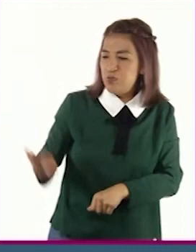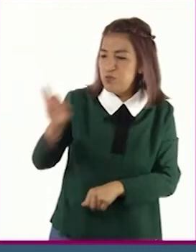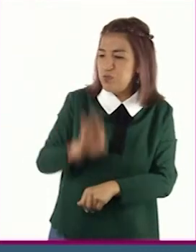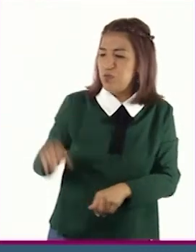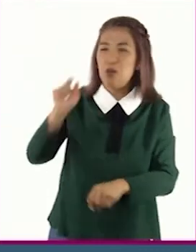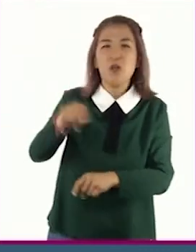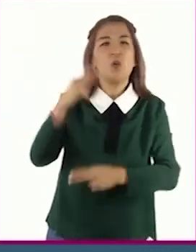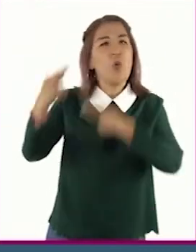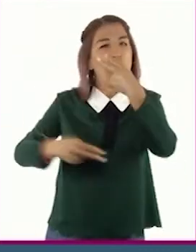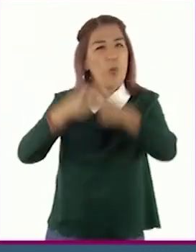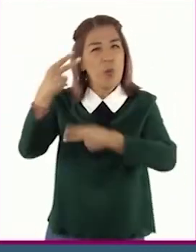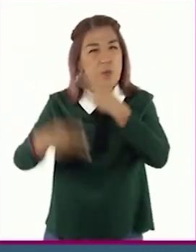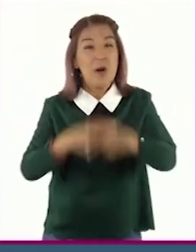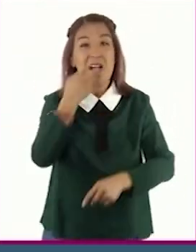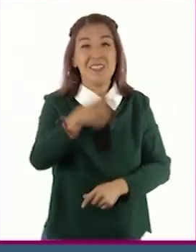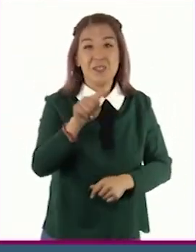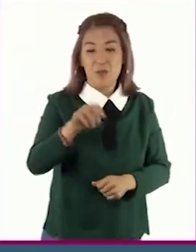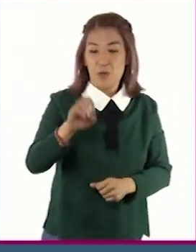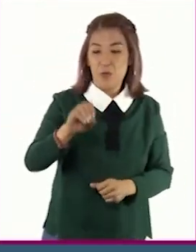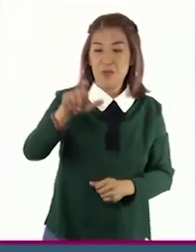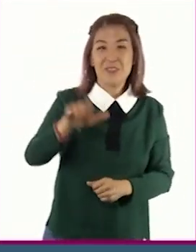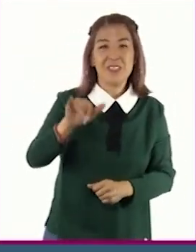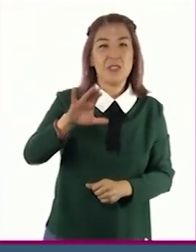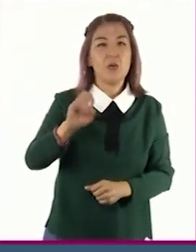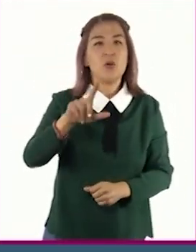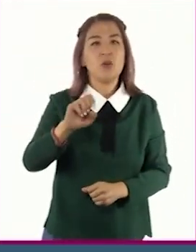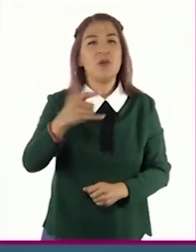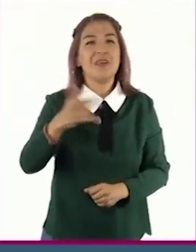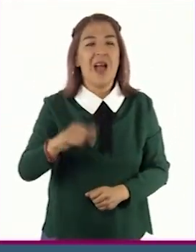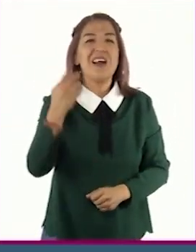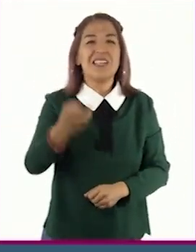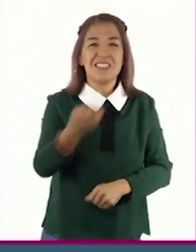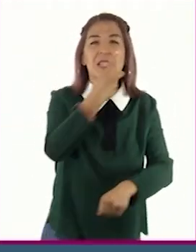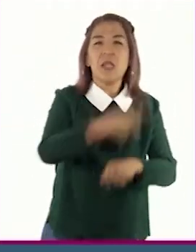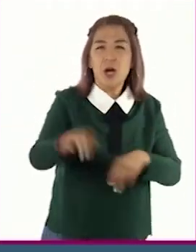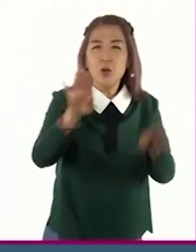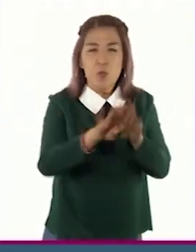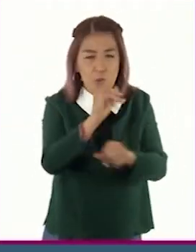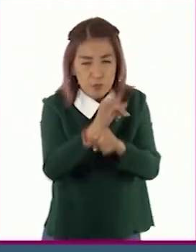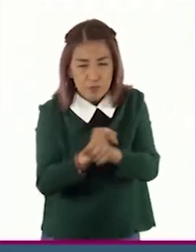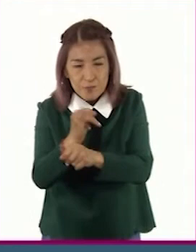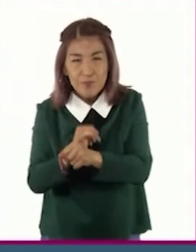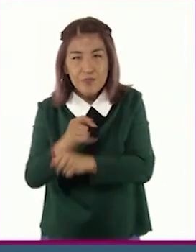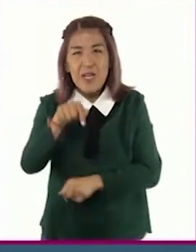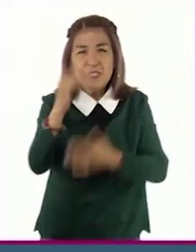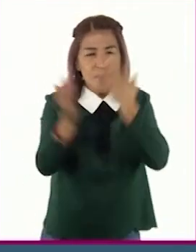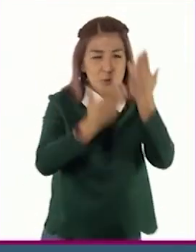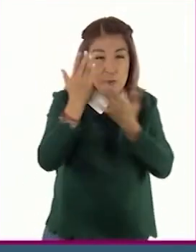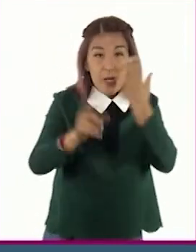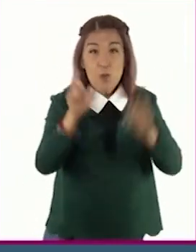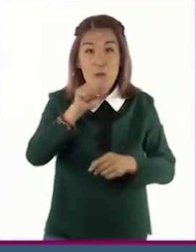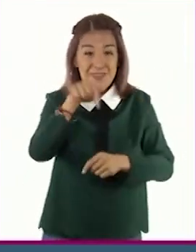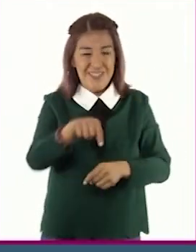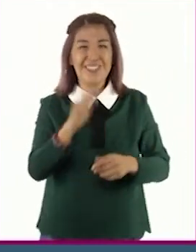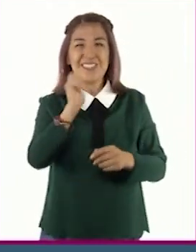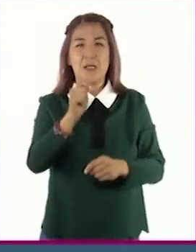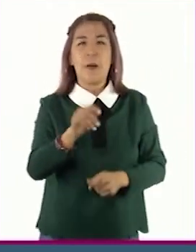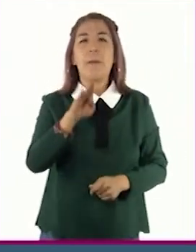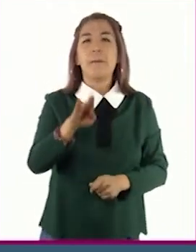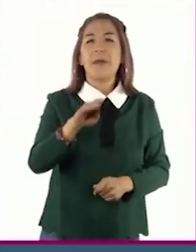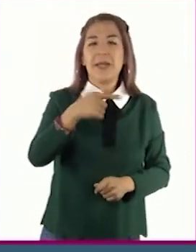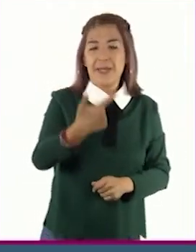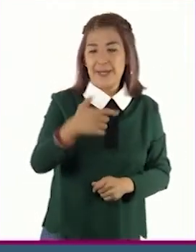entre otros. Entonces, la toxicología estudia todas estas interacciones. Una vez que estos compuestos o genobióticos, como se les